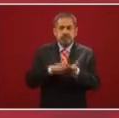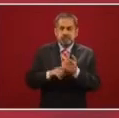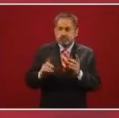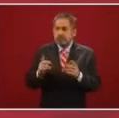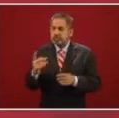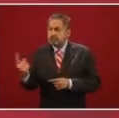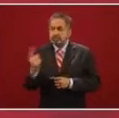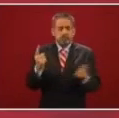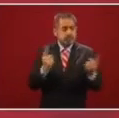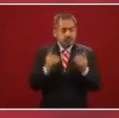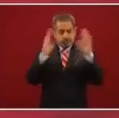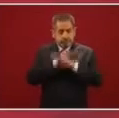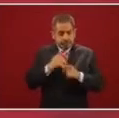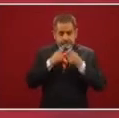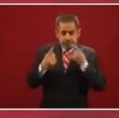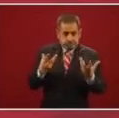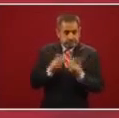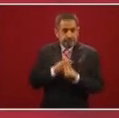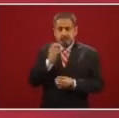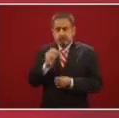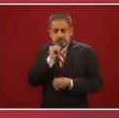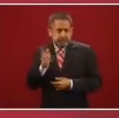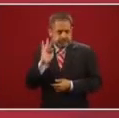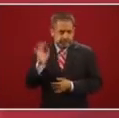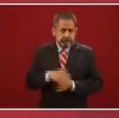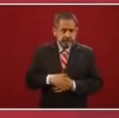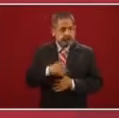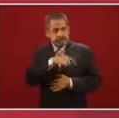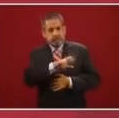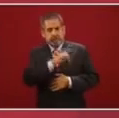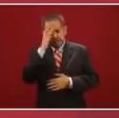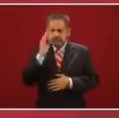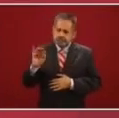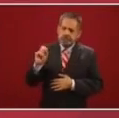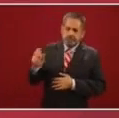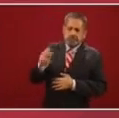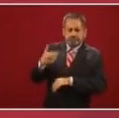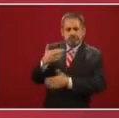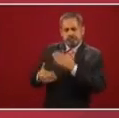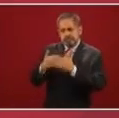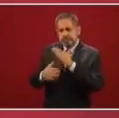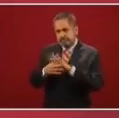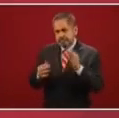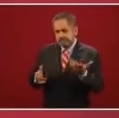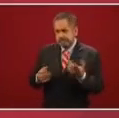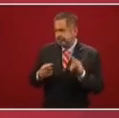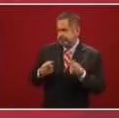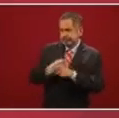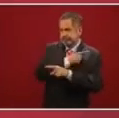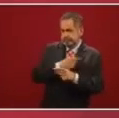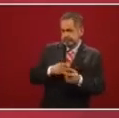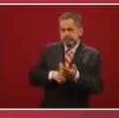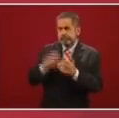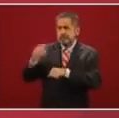acercamientos. Tuvimos un primer acercamiento y sí, ellos reconocieron ciertas cosas que no tenían nada que ver con el